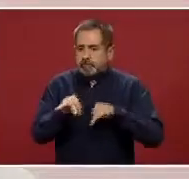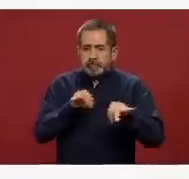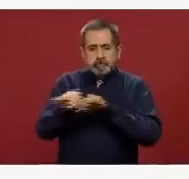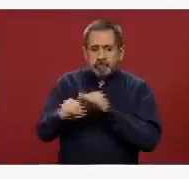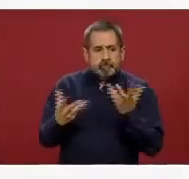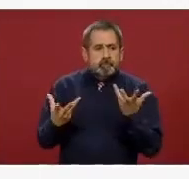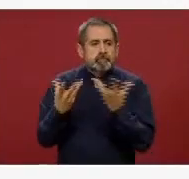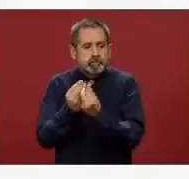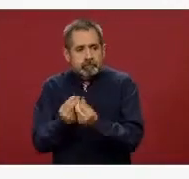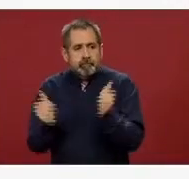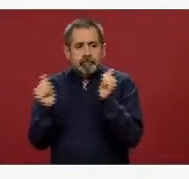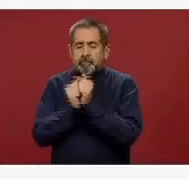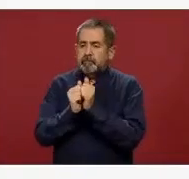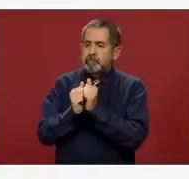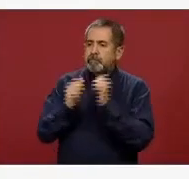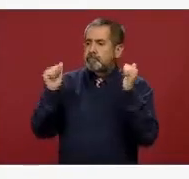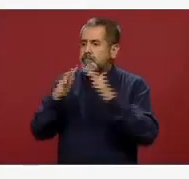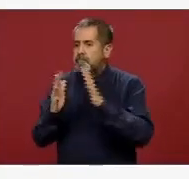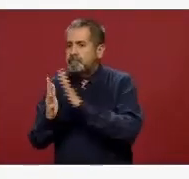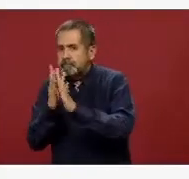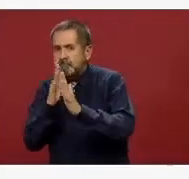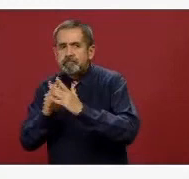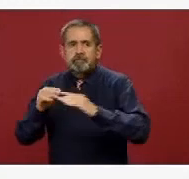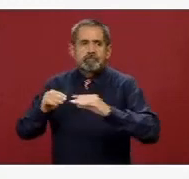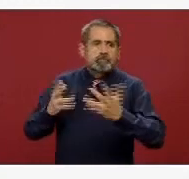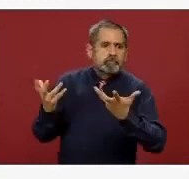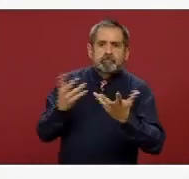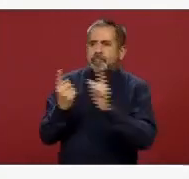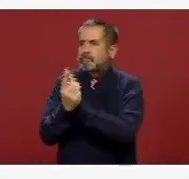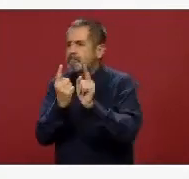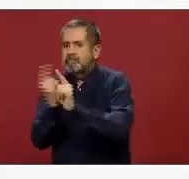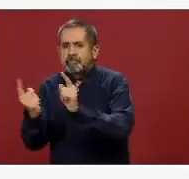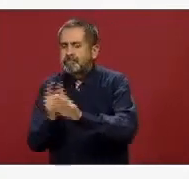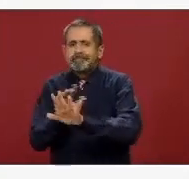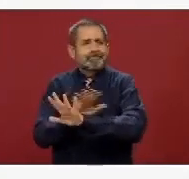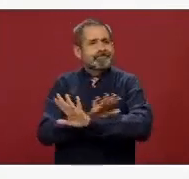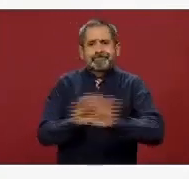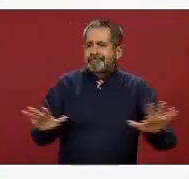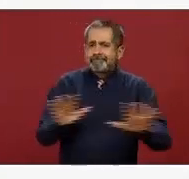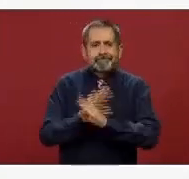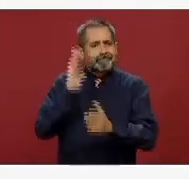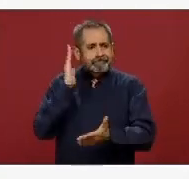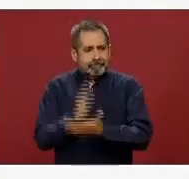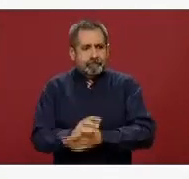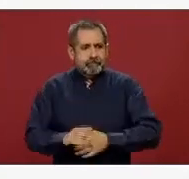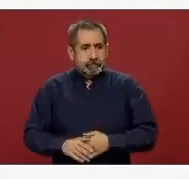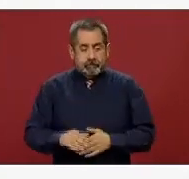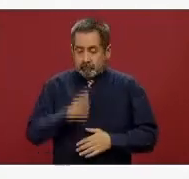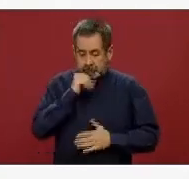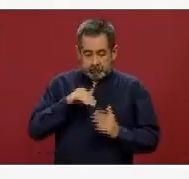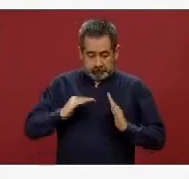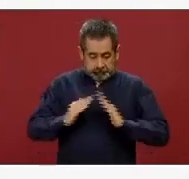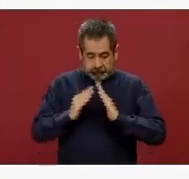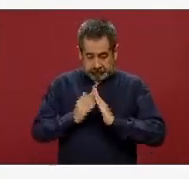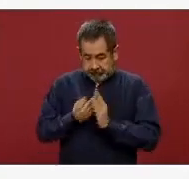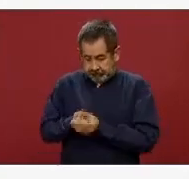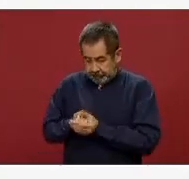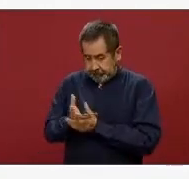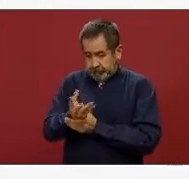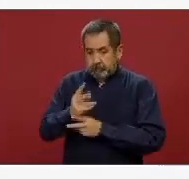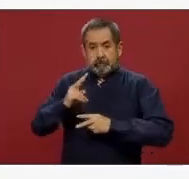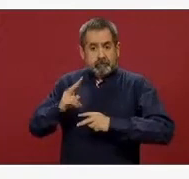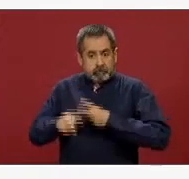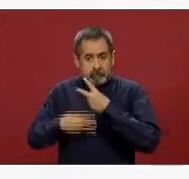que involucran la movilización de personas. ¿Qué quiere decir la movilización? Salir de la casa, ir al